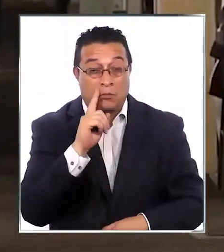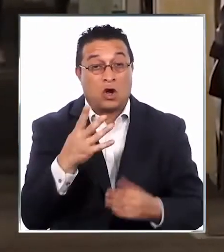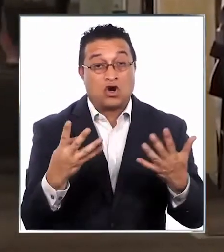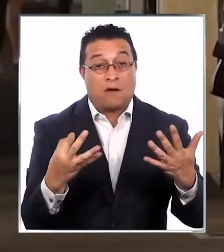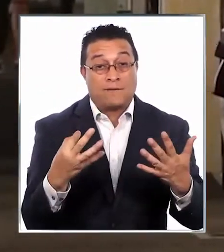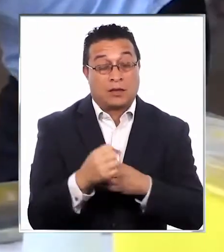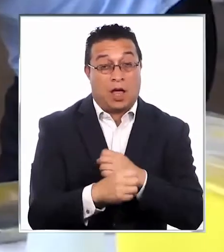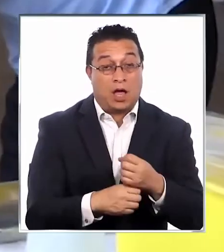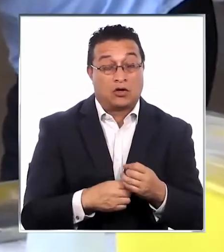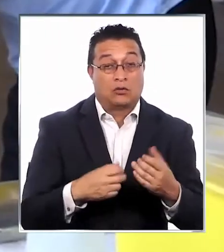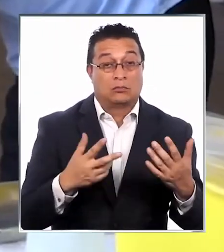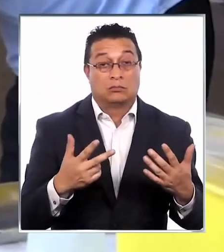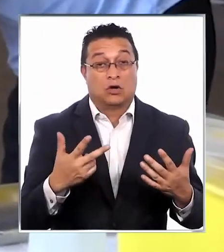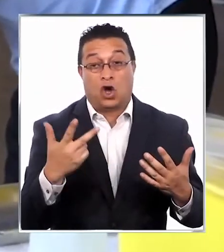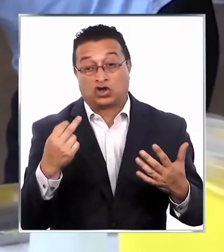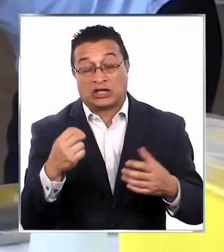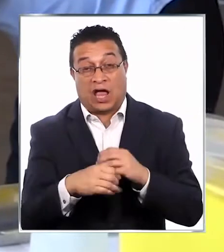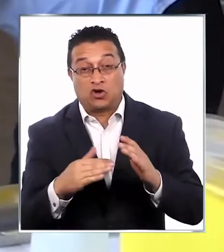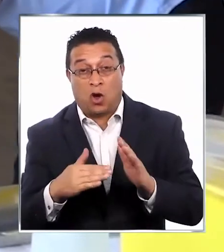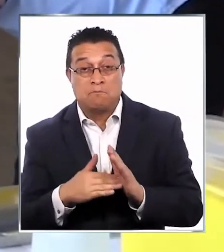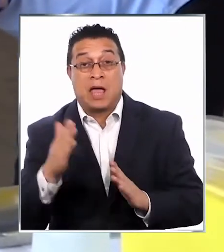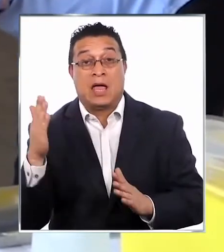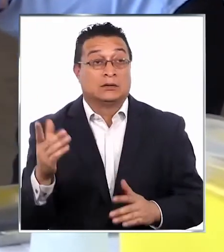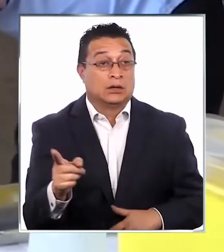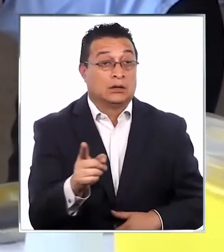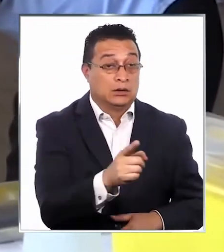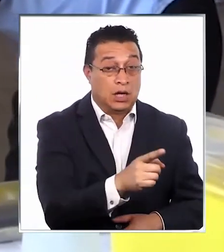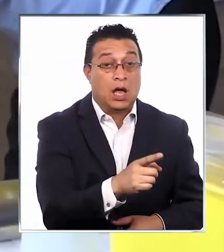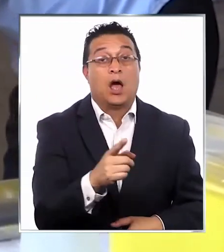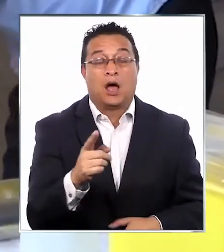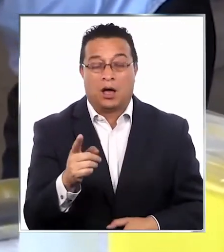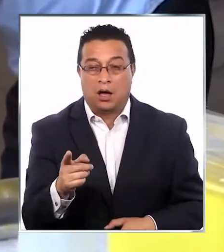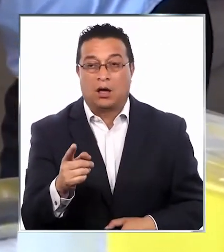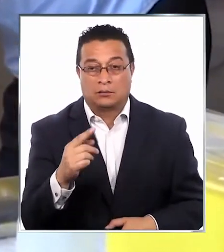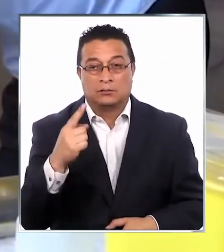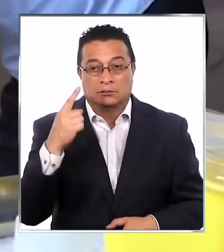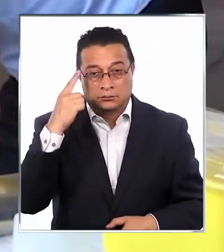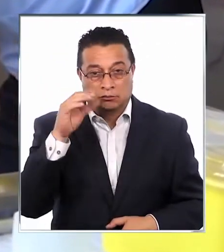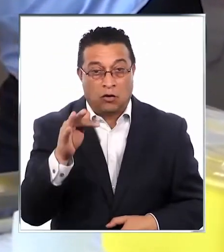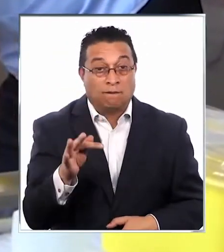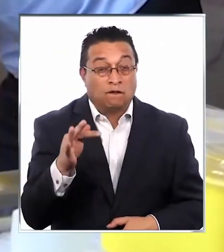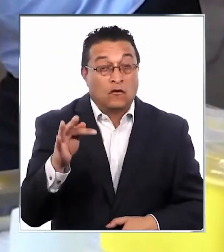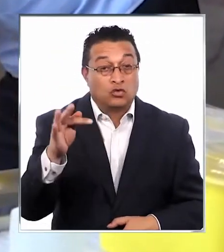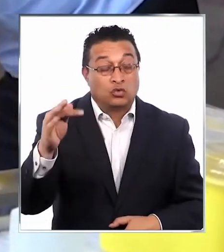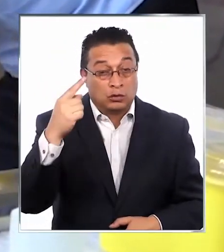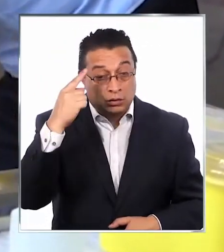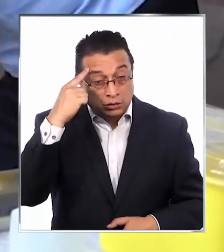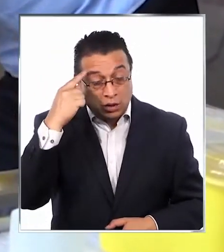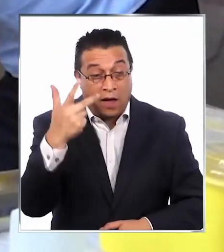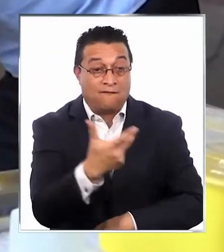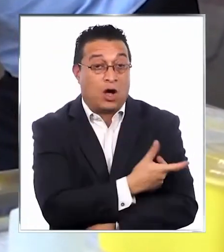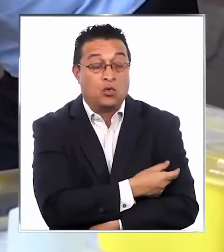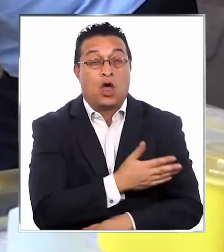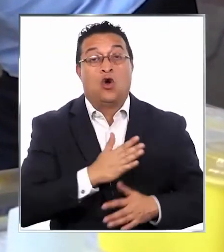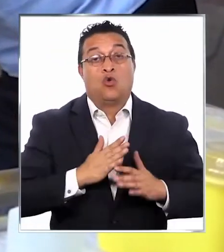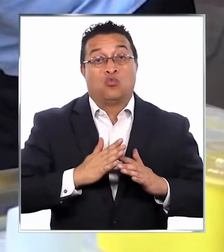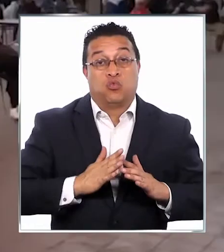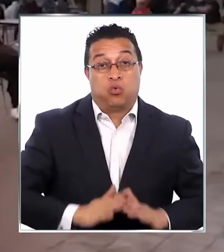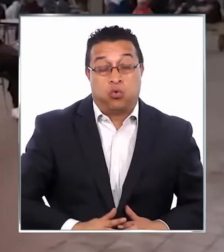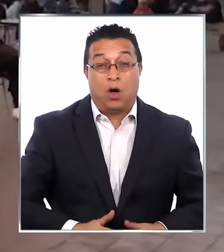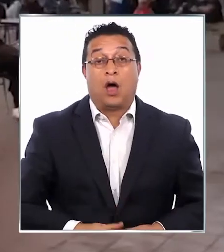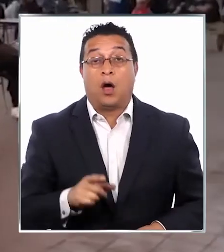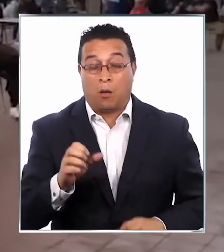a veces de 90 años, 80 años y más, que veían un futuro en la vacuna.